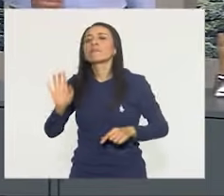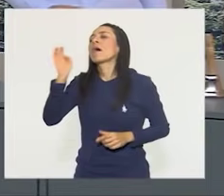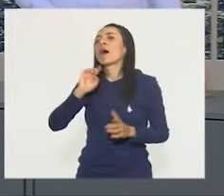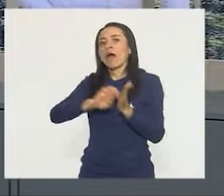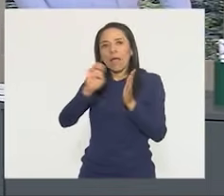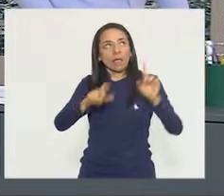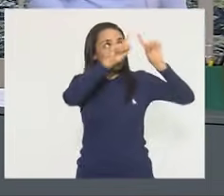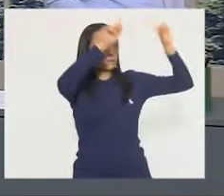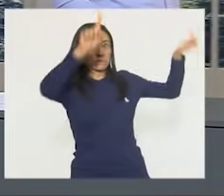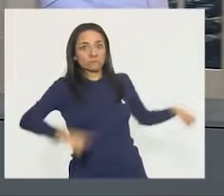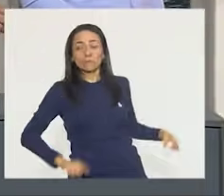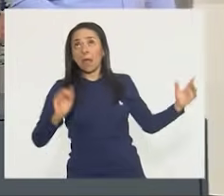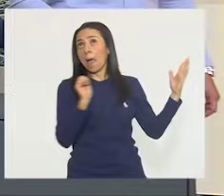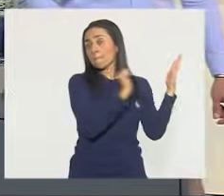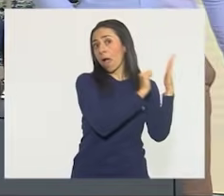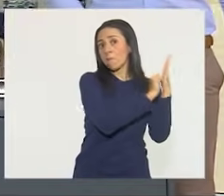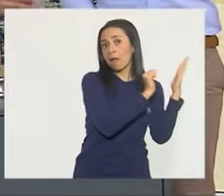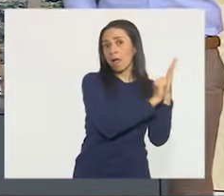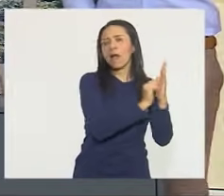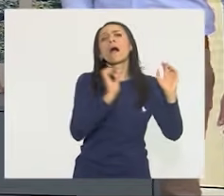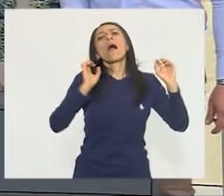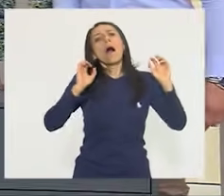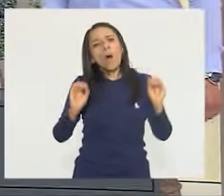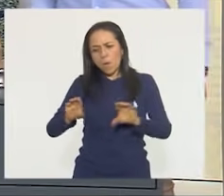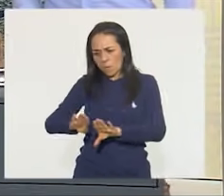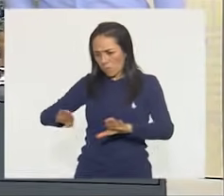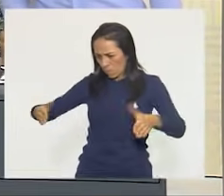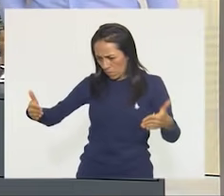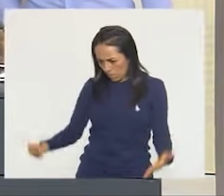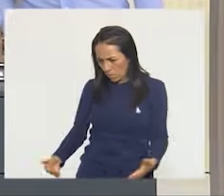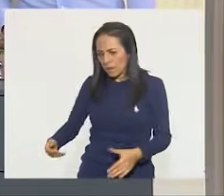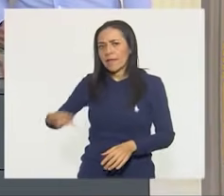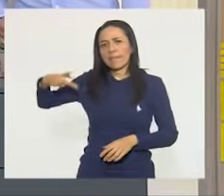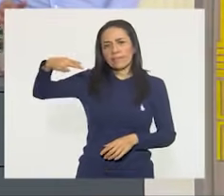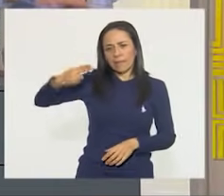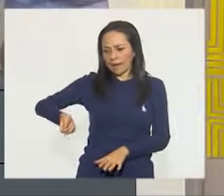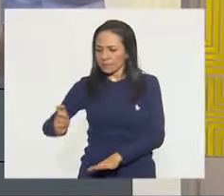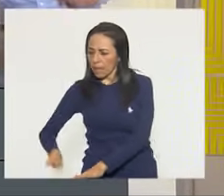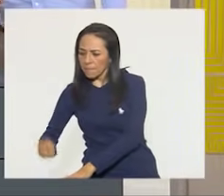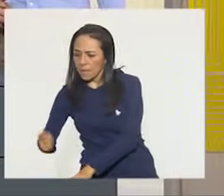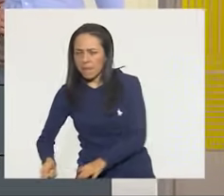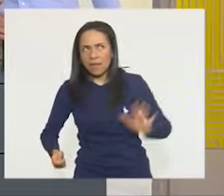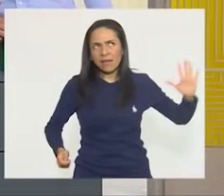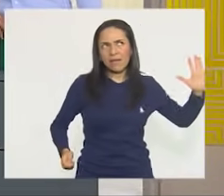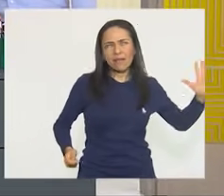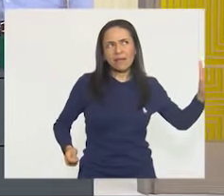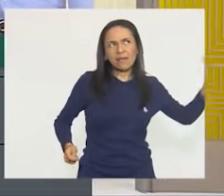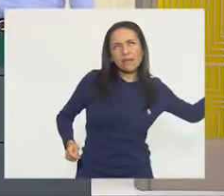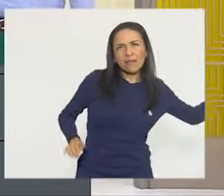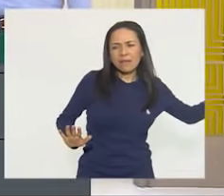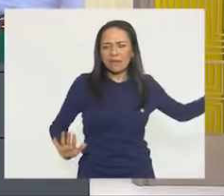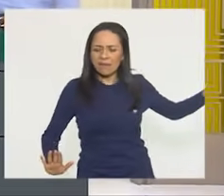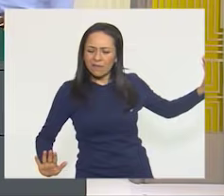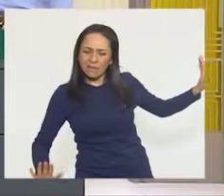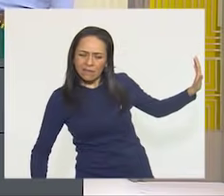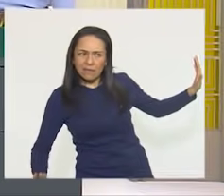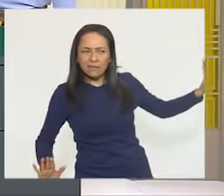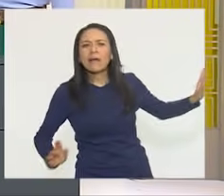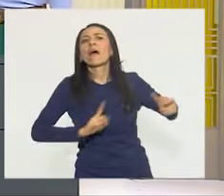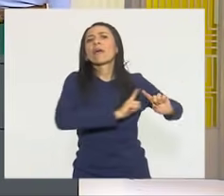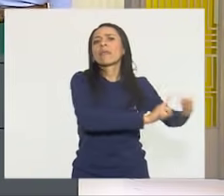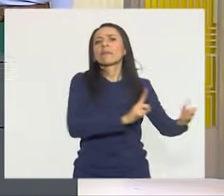yo golpeara el escritorio con unas tijeras. No se parece. Diferente, bastante